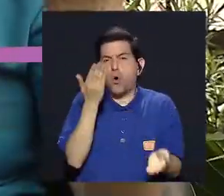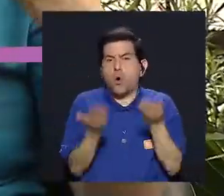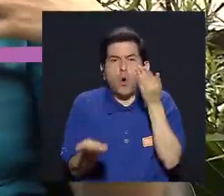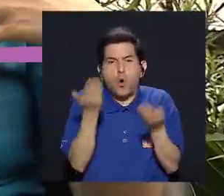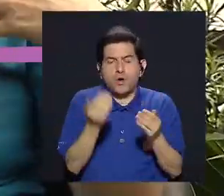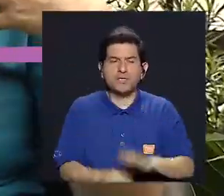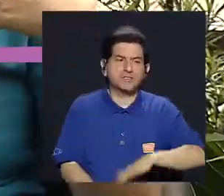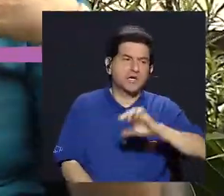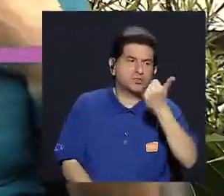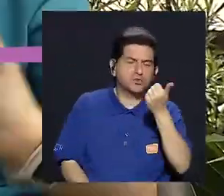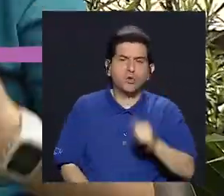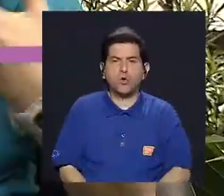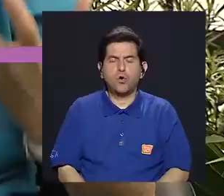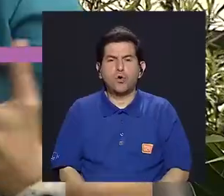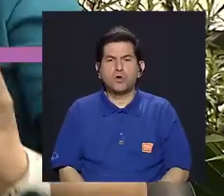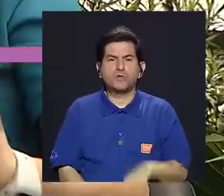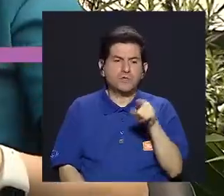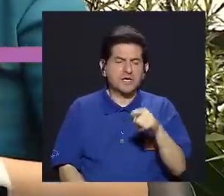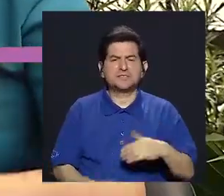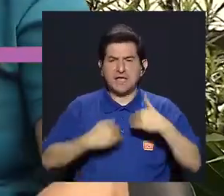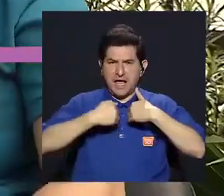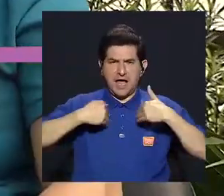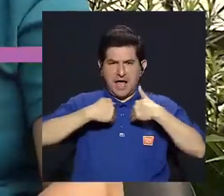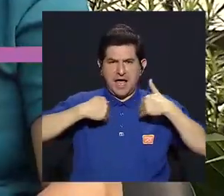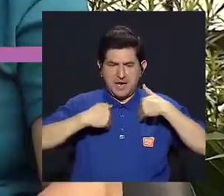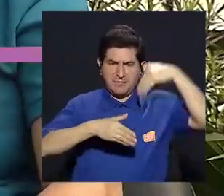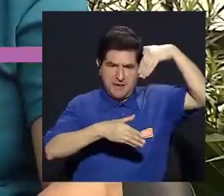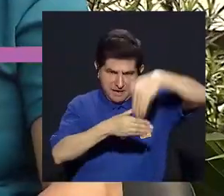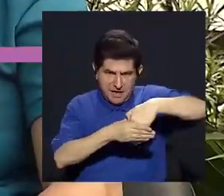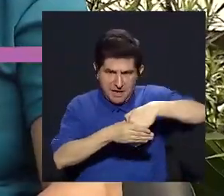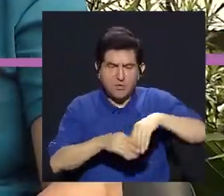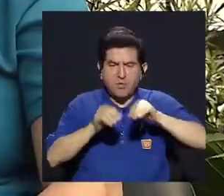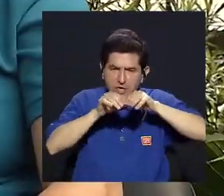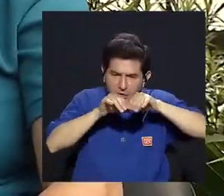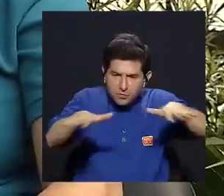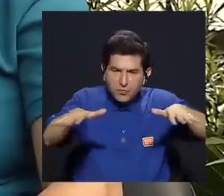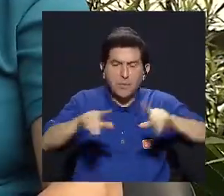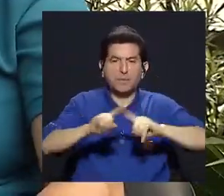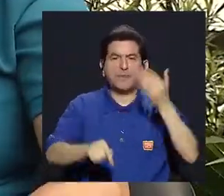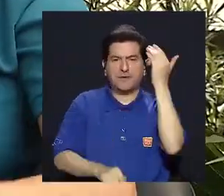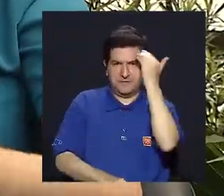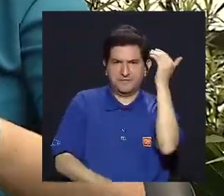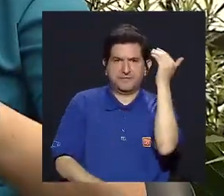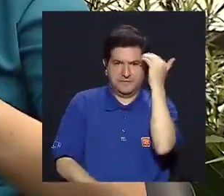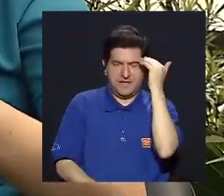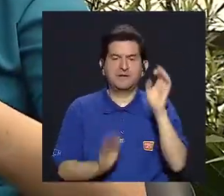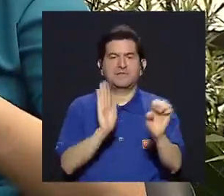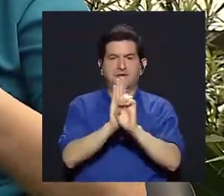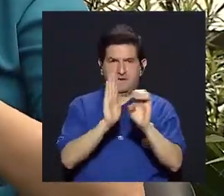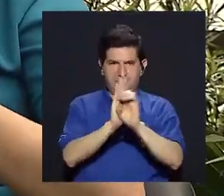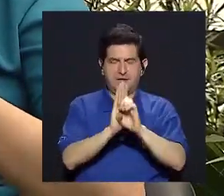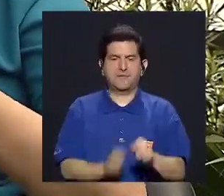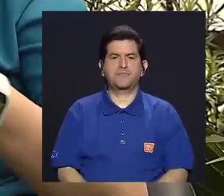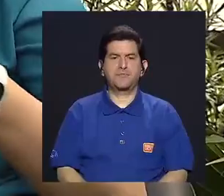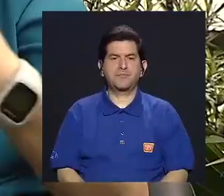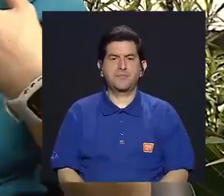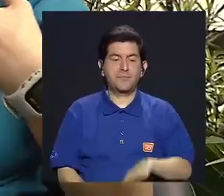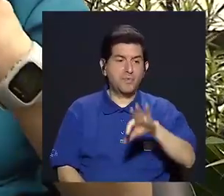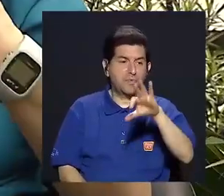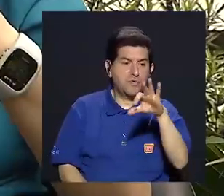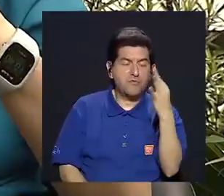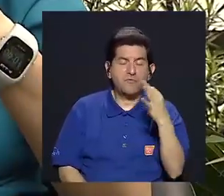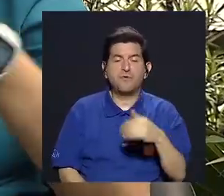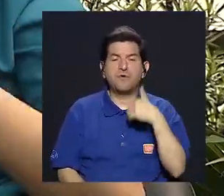pueden venir también por transmisión son o tica donde están involucrados los animales pero sabemos que que por ejemplo hay vehículos